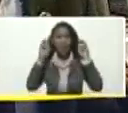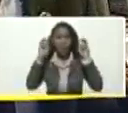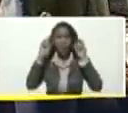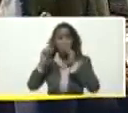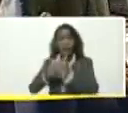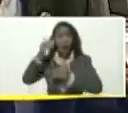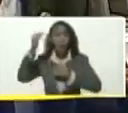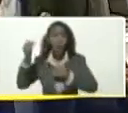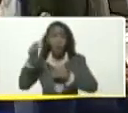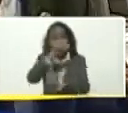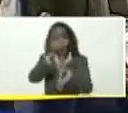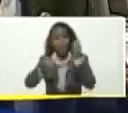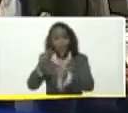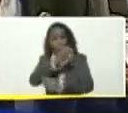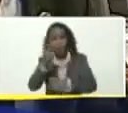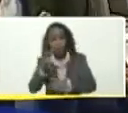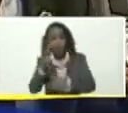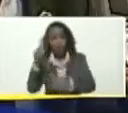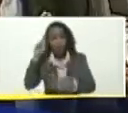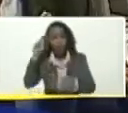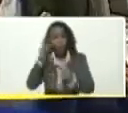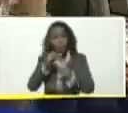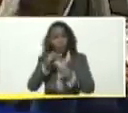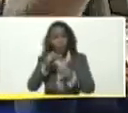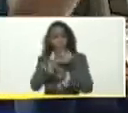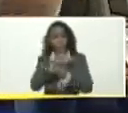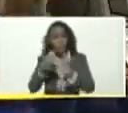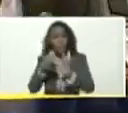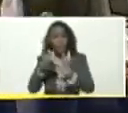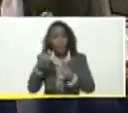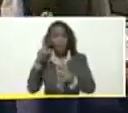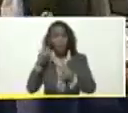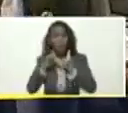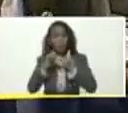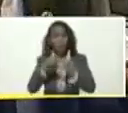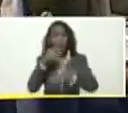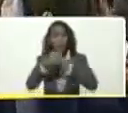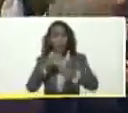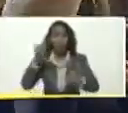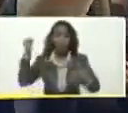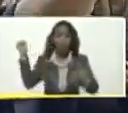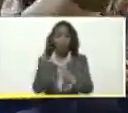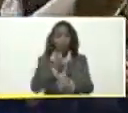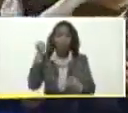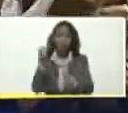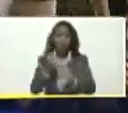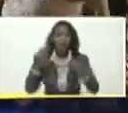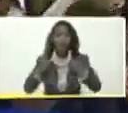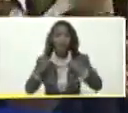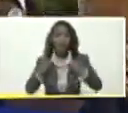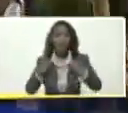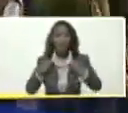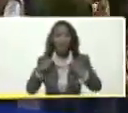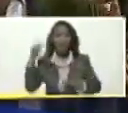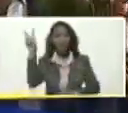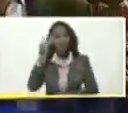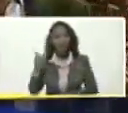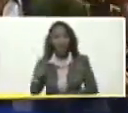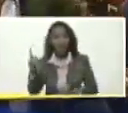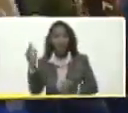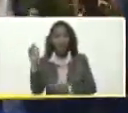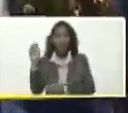del Viceministerio para Asia, Medio Oriente, Oceanía y la Embajada, seguimos trabajando y que viva Vietnam y que viva